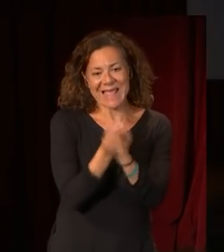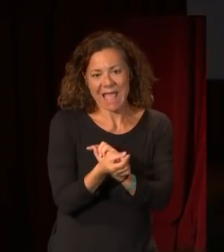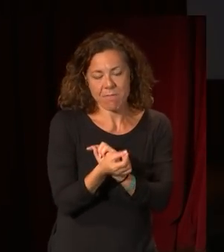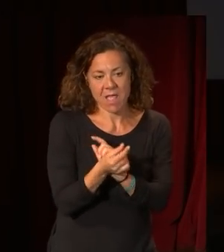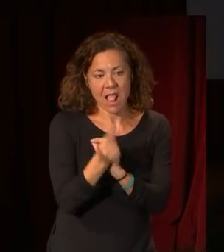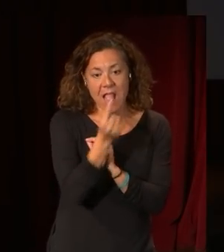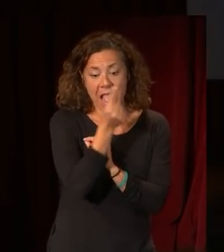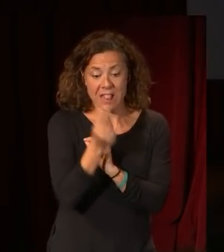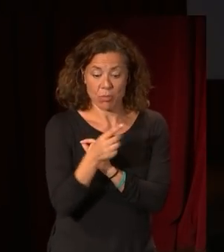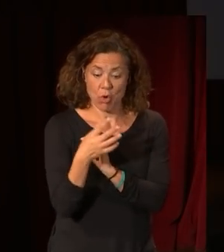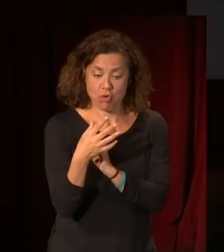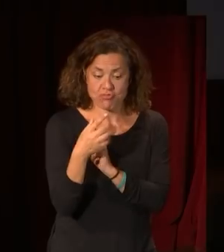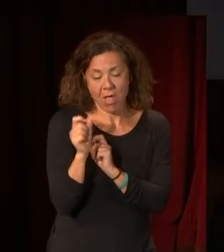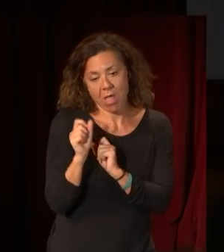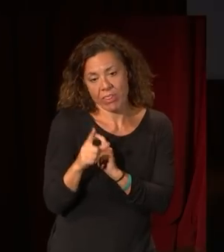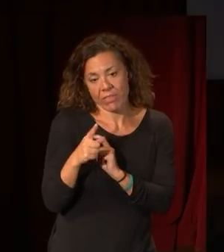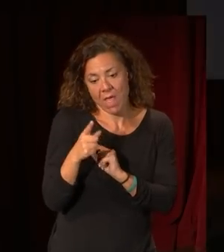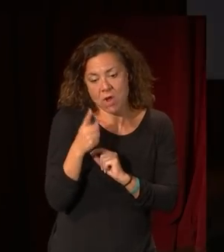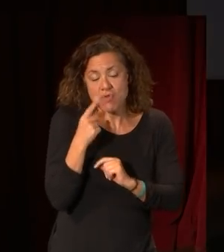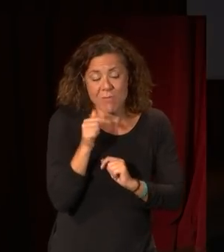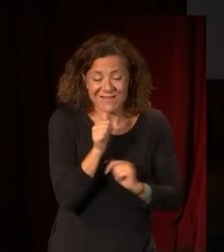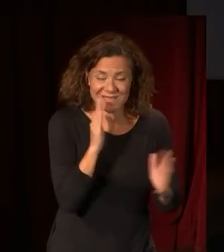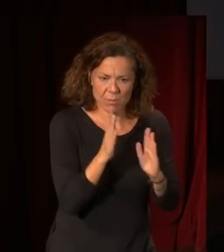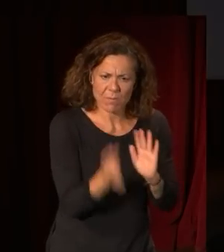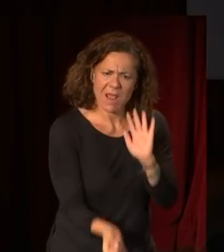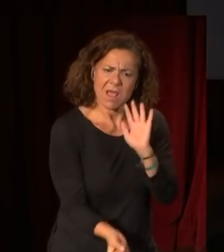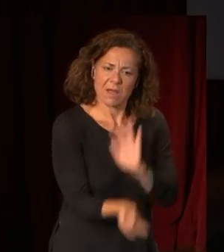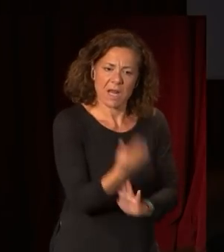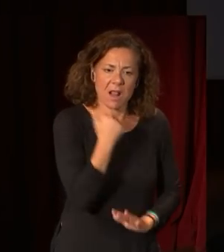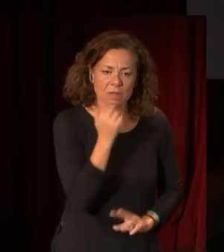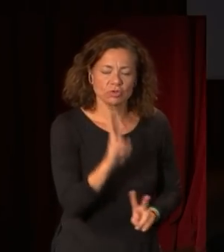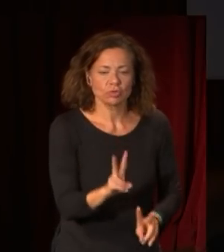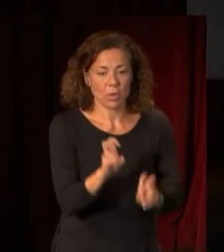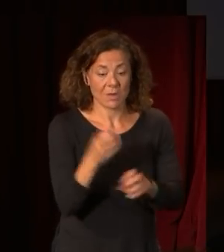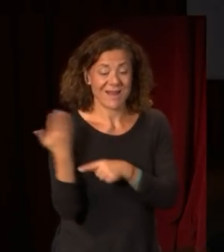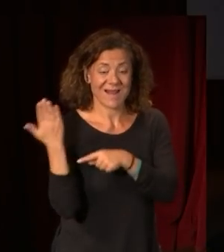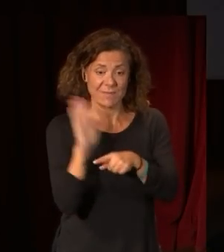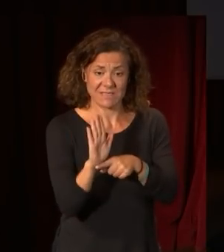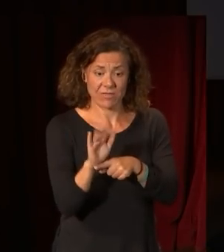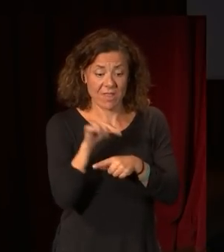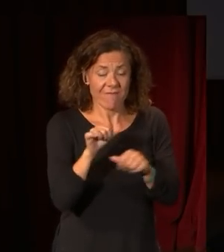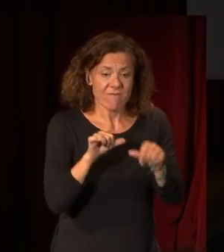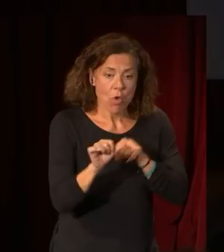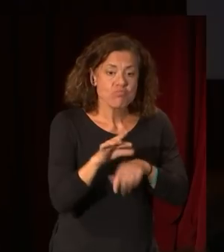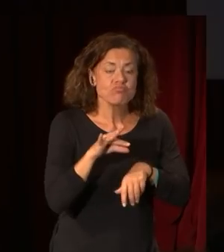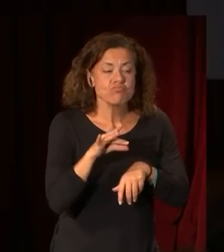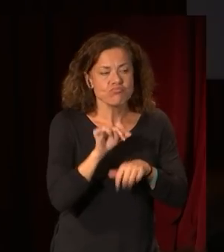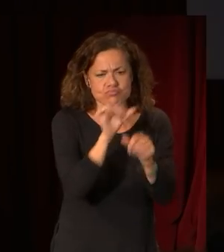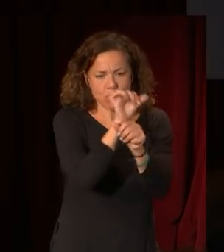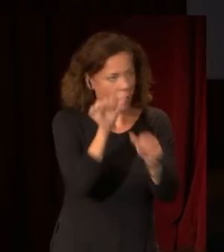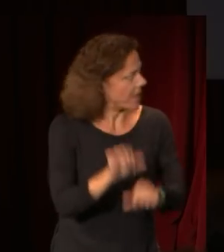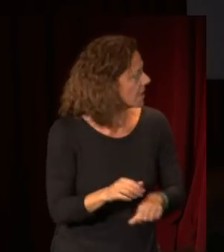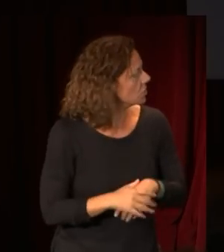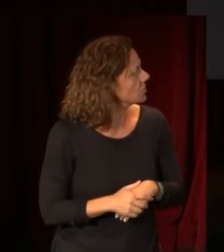habitual para crear una composición nueva la representación a partir de modelos como decíamos antes veíamos